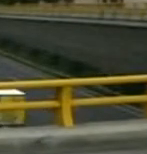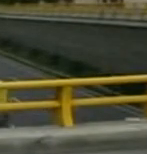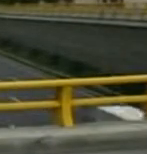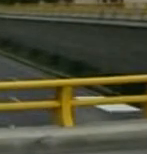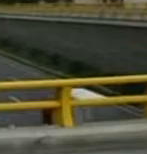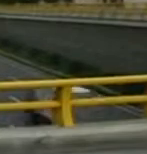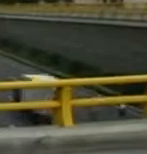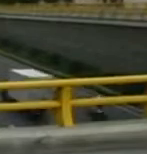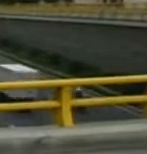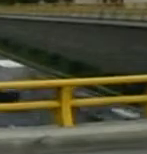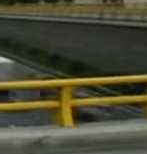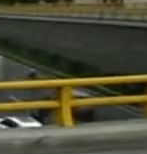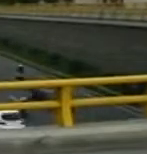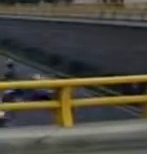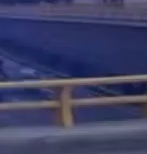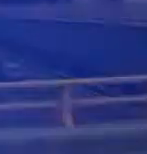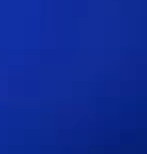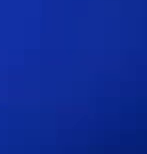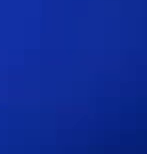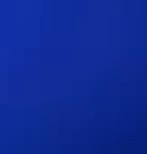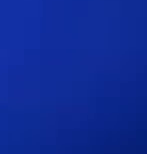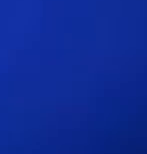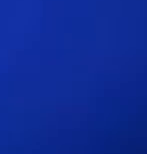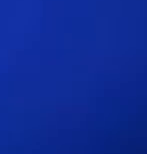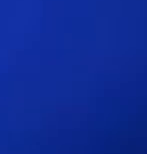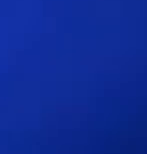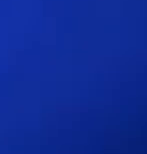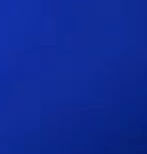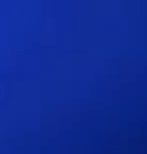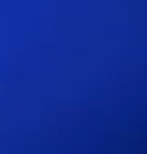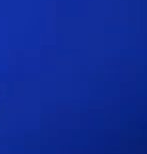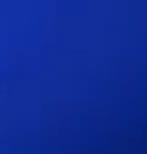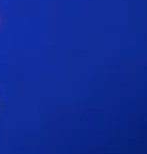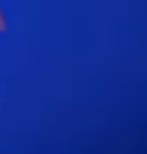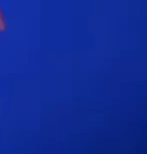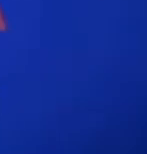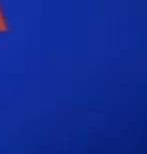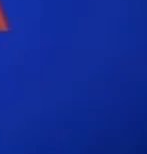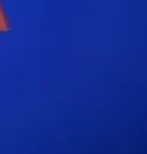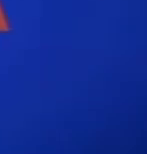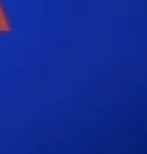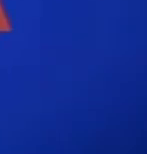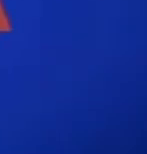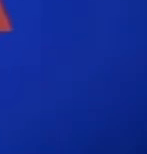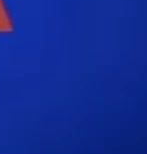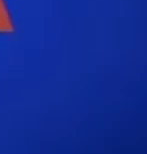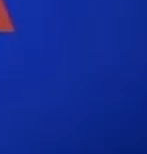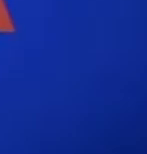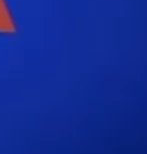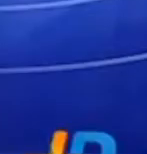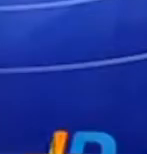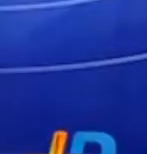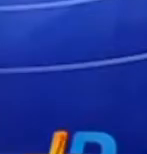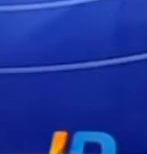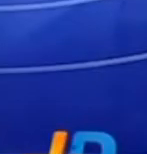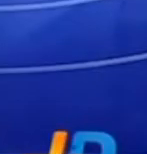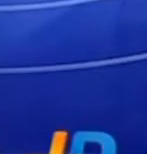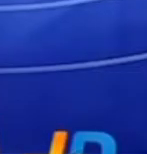Es un hecho. Alcaldía de Santiago de Cali. Calidad, una ciudad para